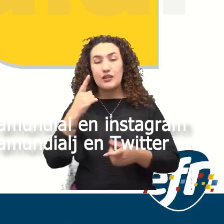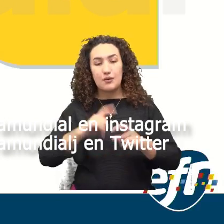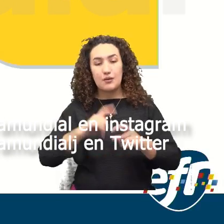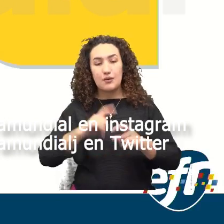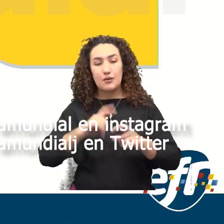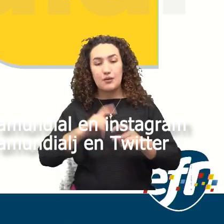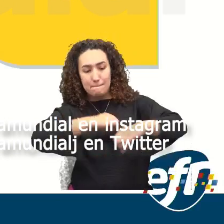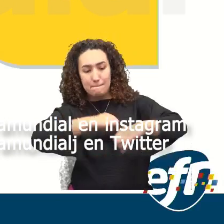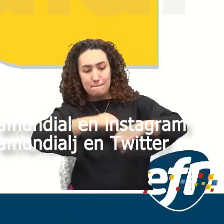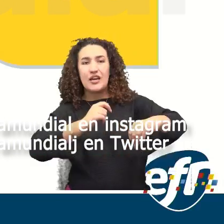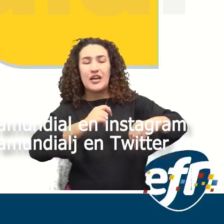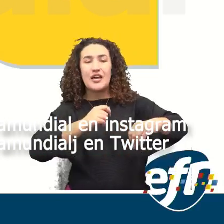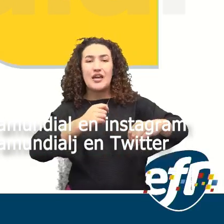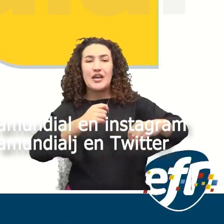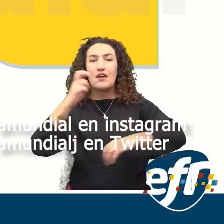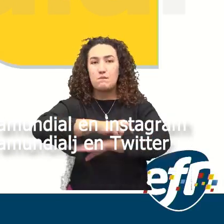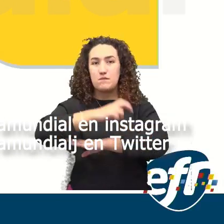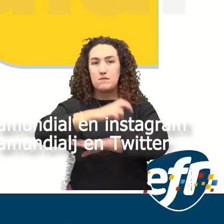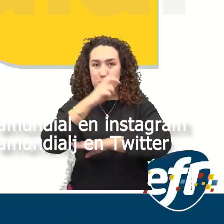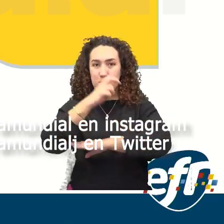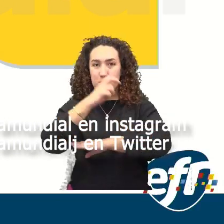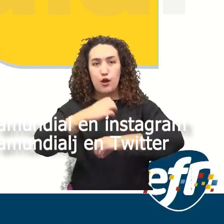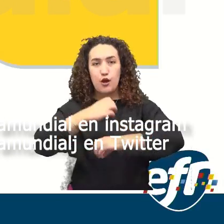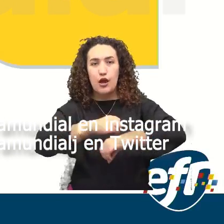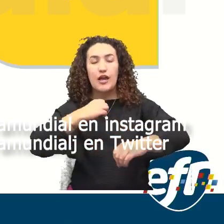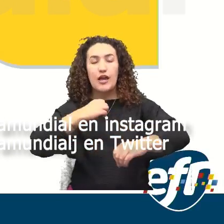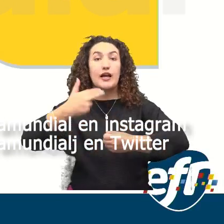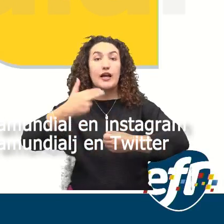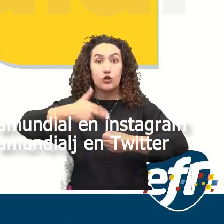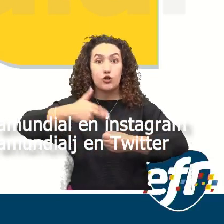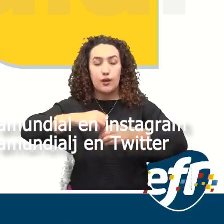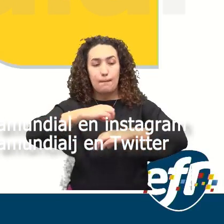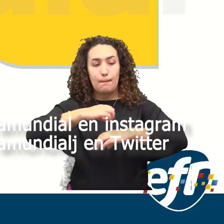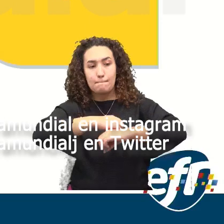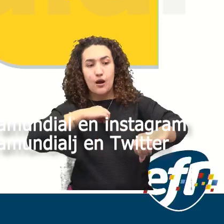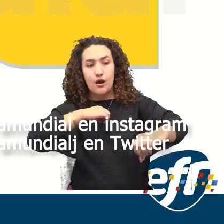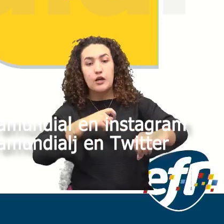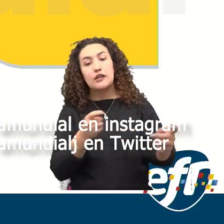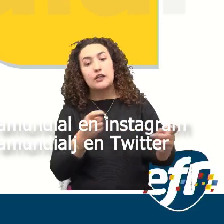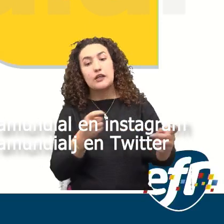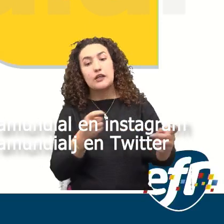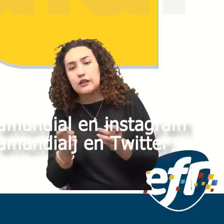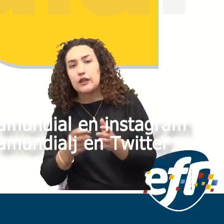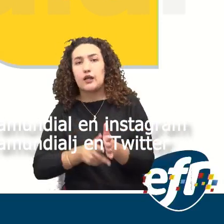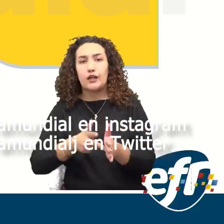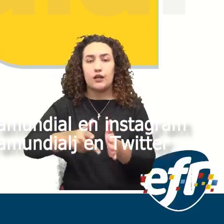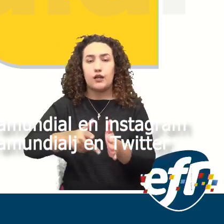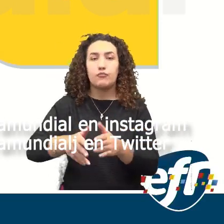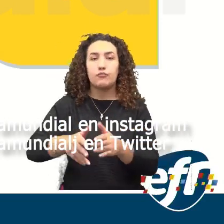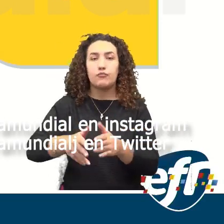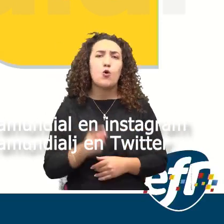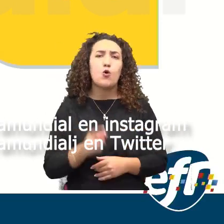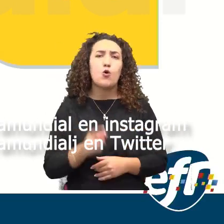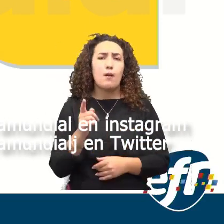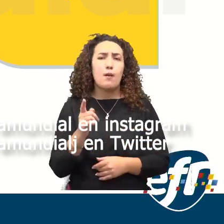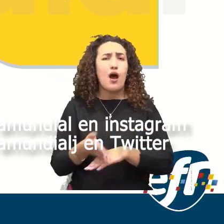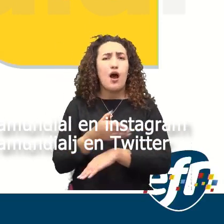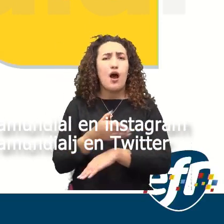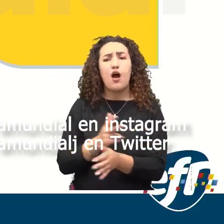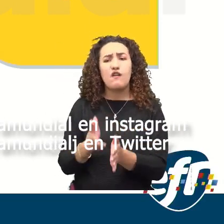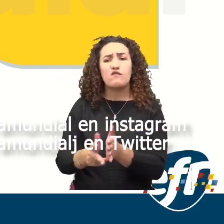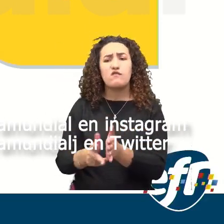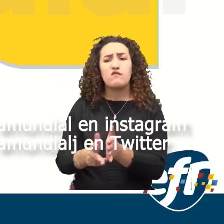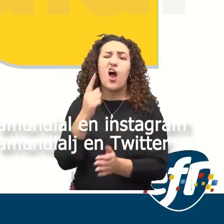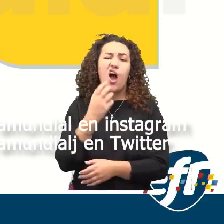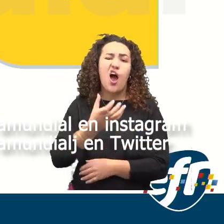el 60% del combustible para los aviones, decidieron ponerlo al lado del corredor férreo. Como el corredor férreo estaba abandonado, entonces todo el mundo